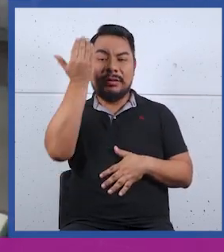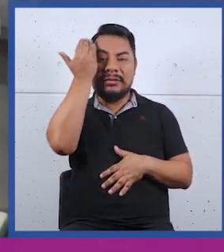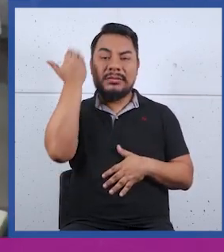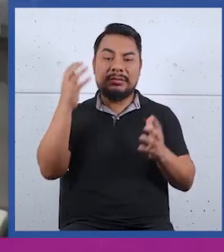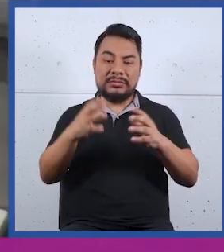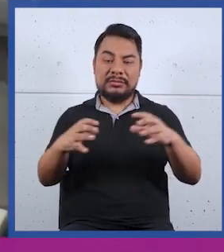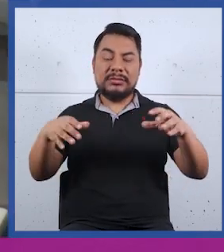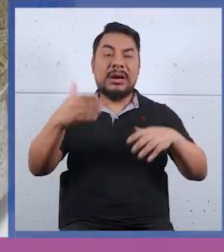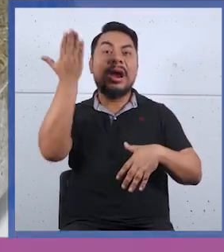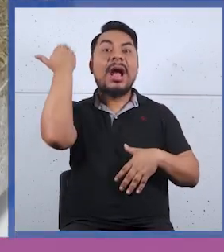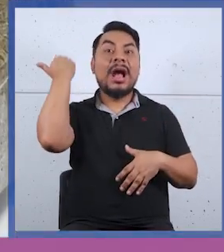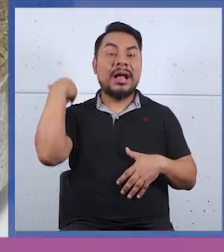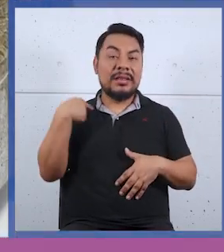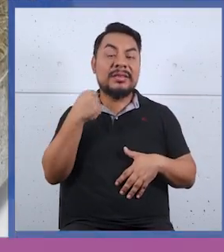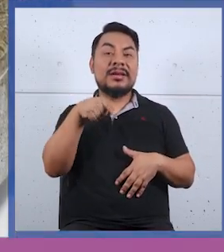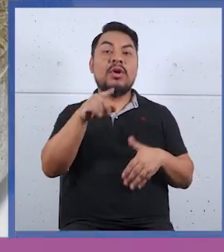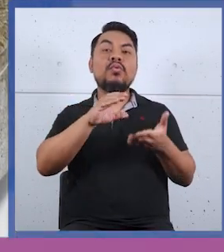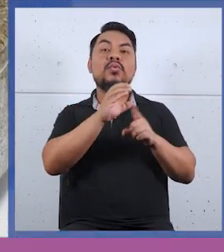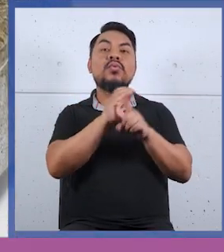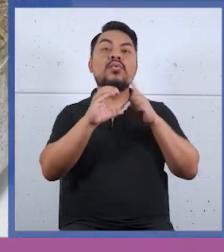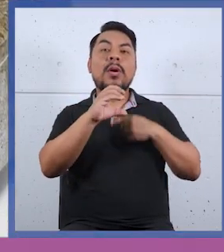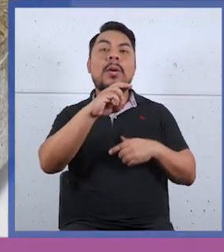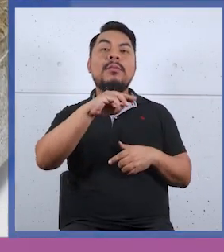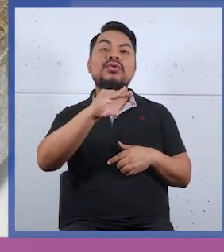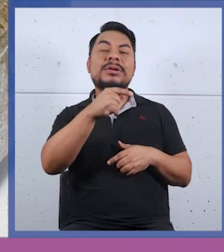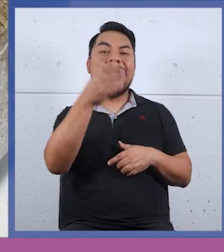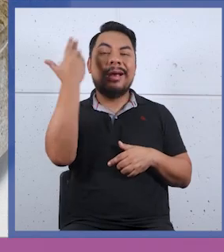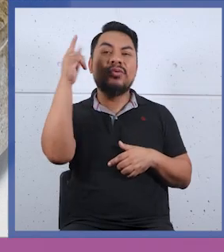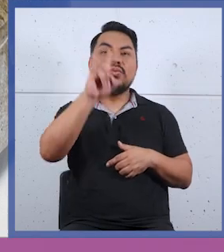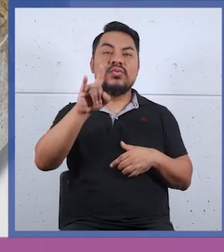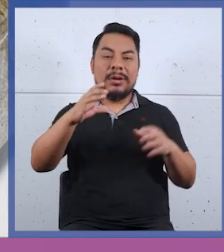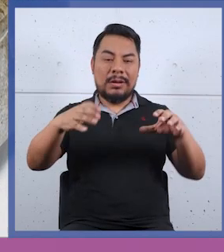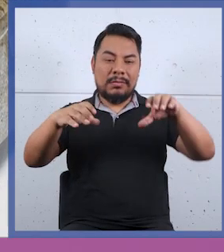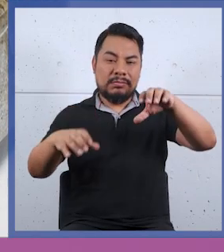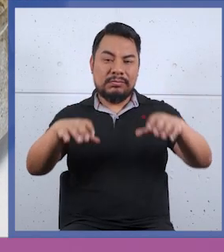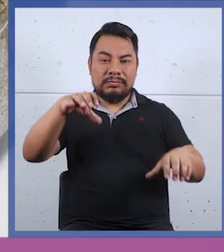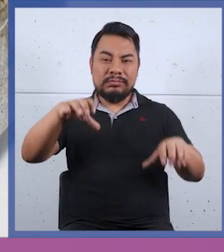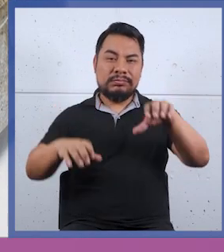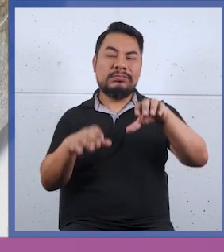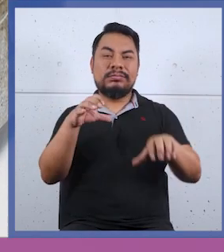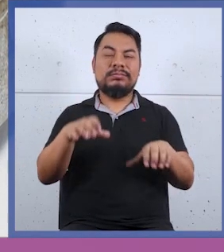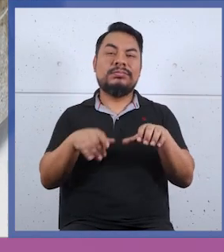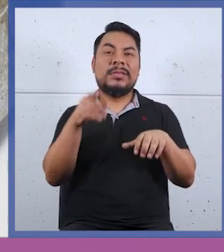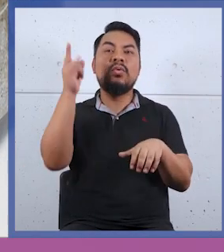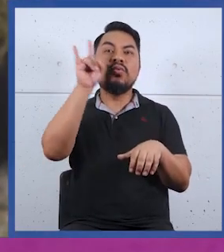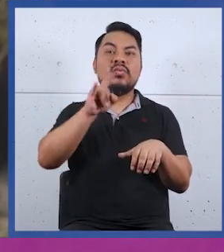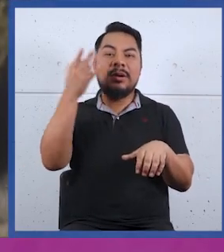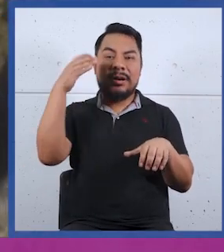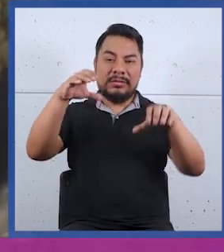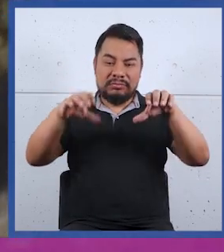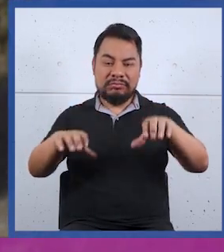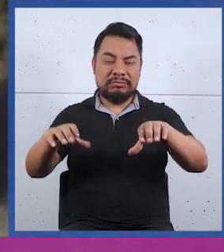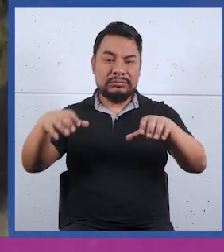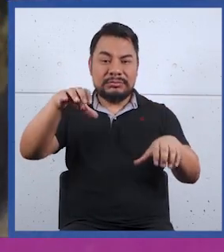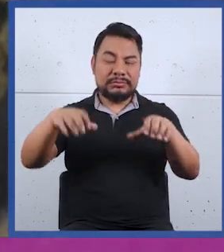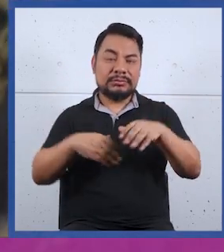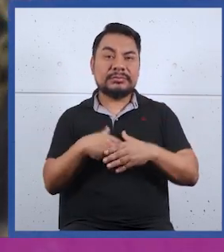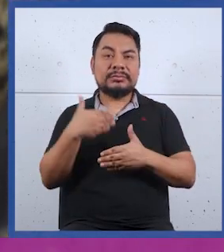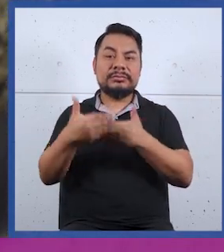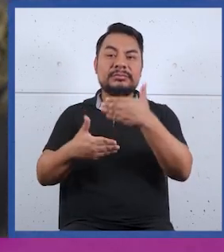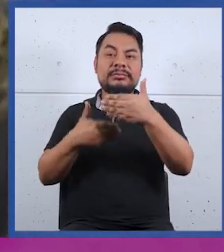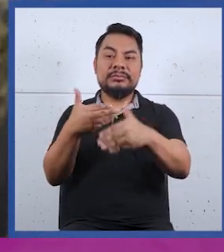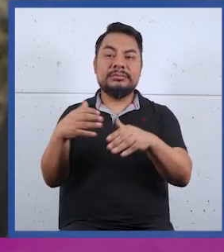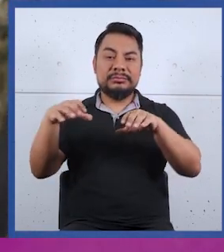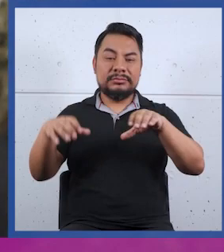Antiguamente los mochicas lo utilizaban para moler lo que es la arcilla para sus huacos y con el tiempo ya se ha ido adaptando como